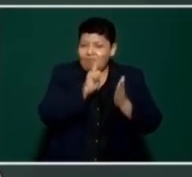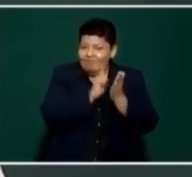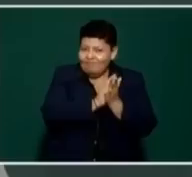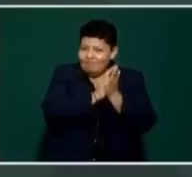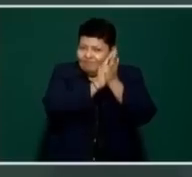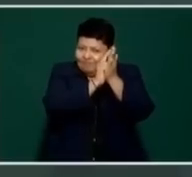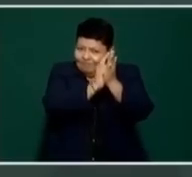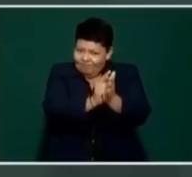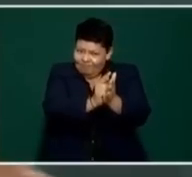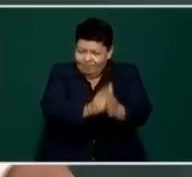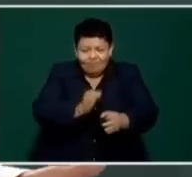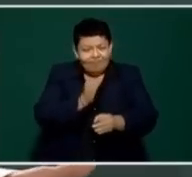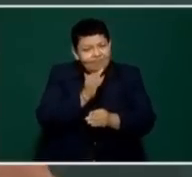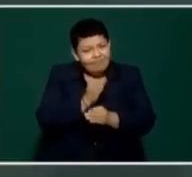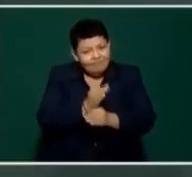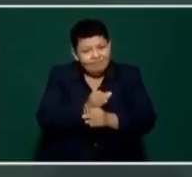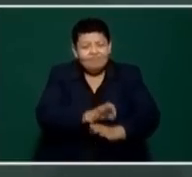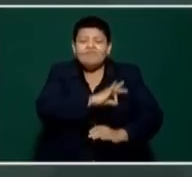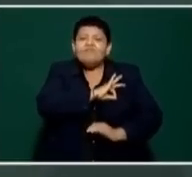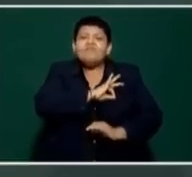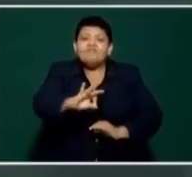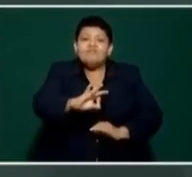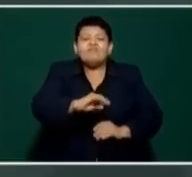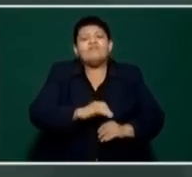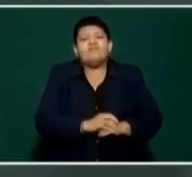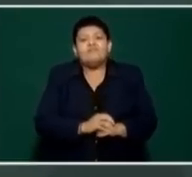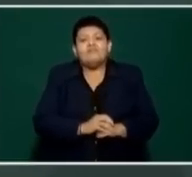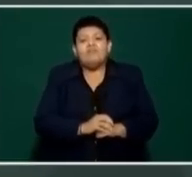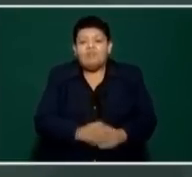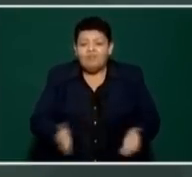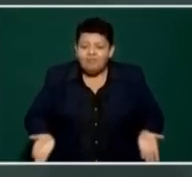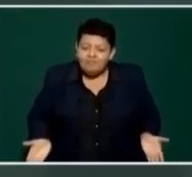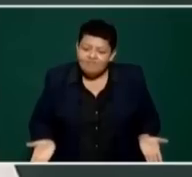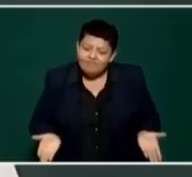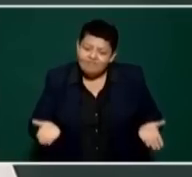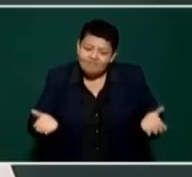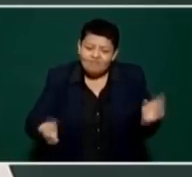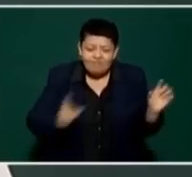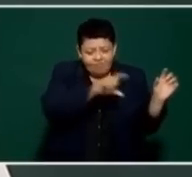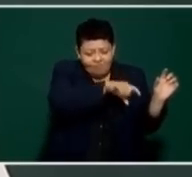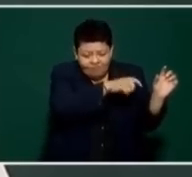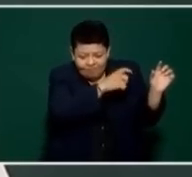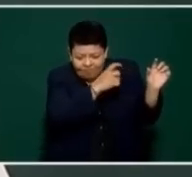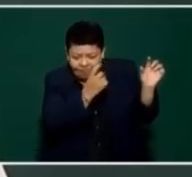actual podemos sacar adelante al país.